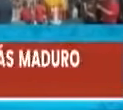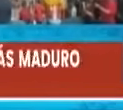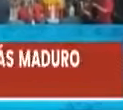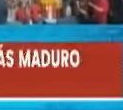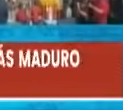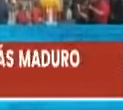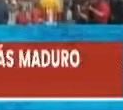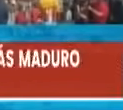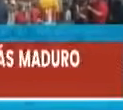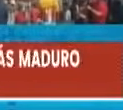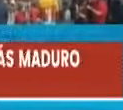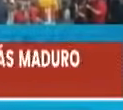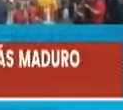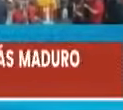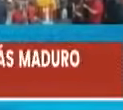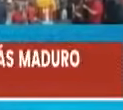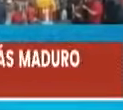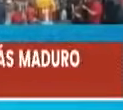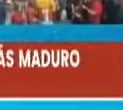son bendiciones.